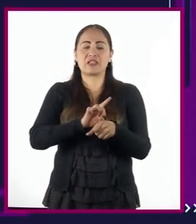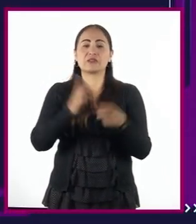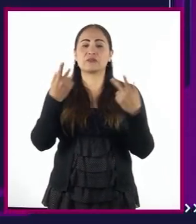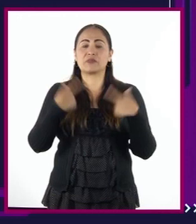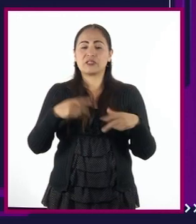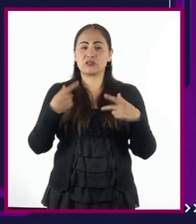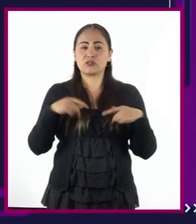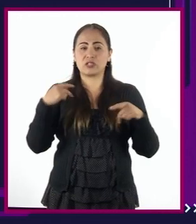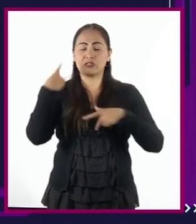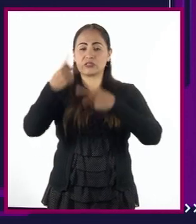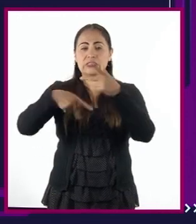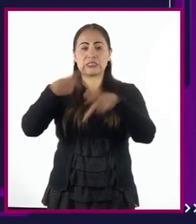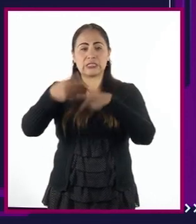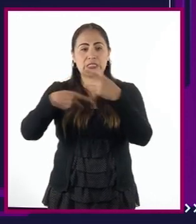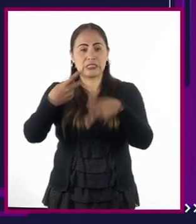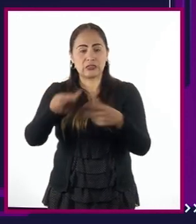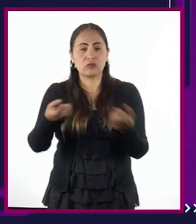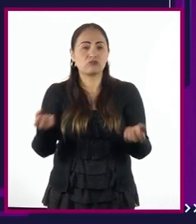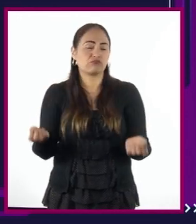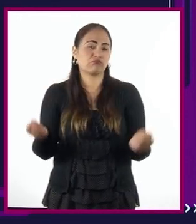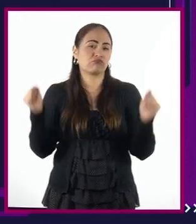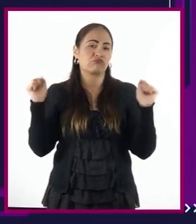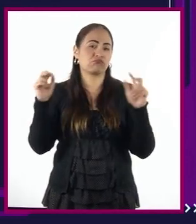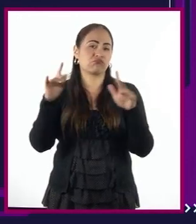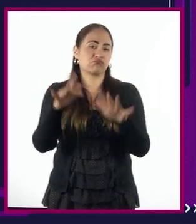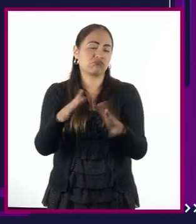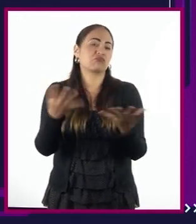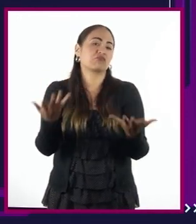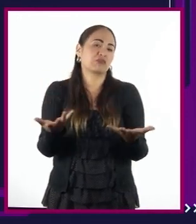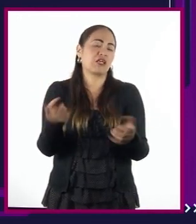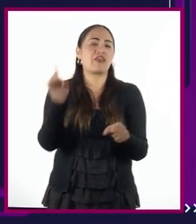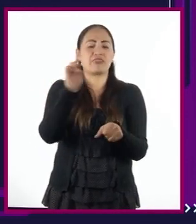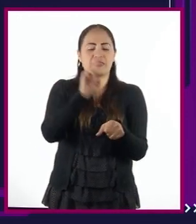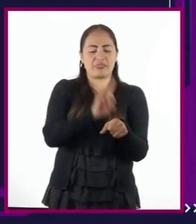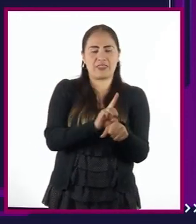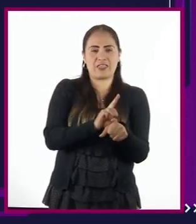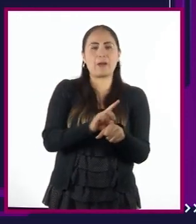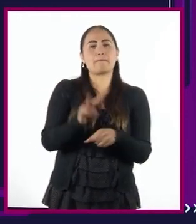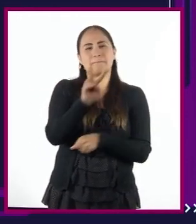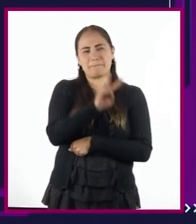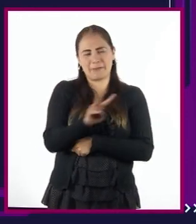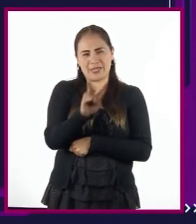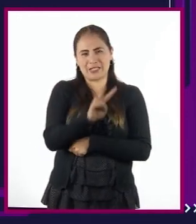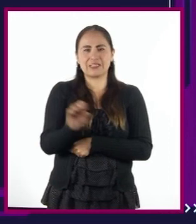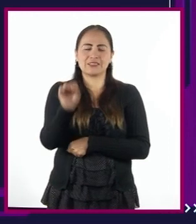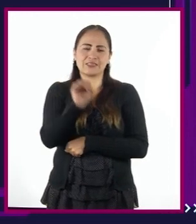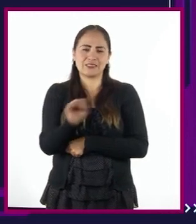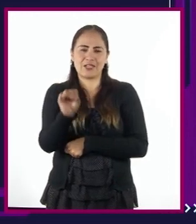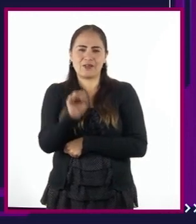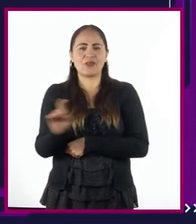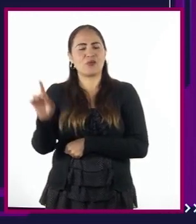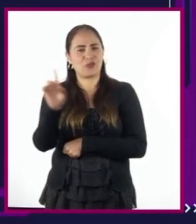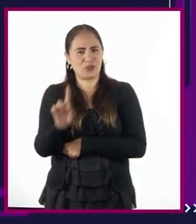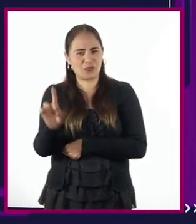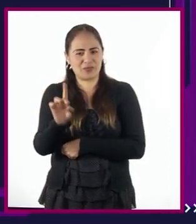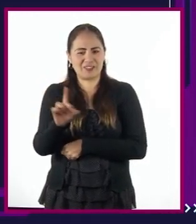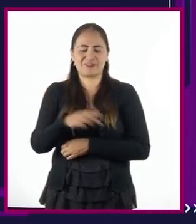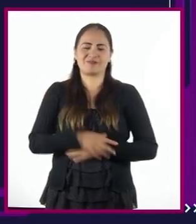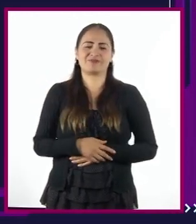espectadores asisten? Efectivamente, son los días del fin de semana, es decir,